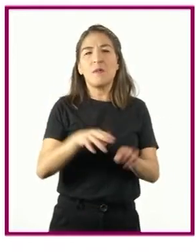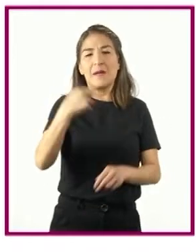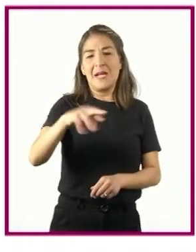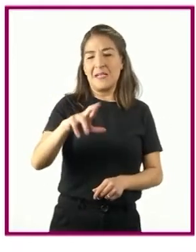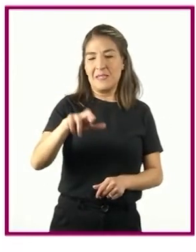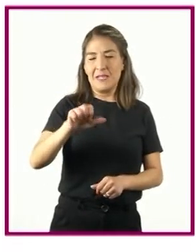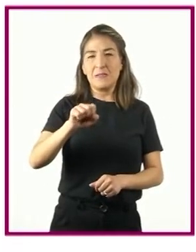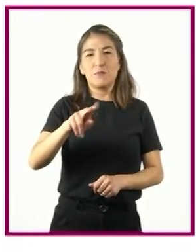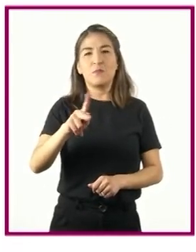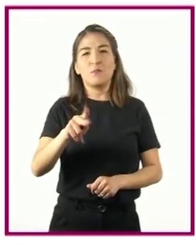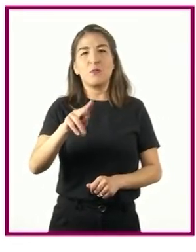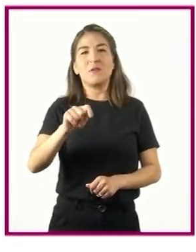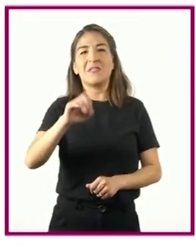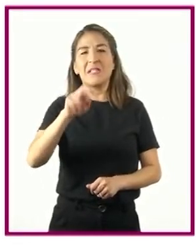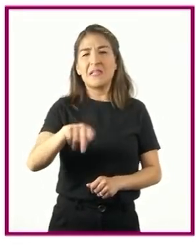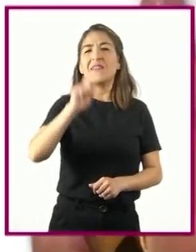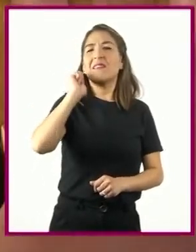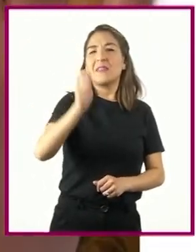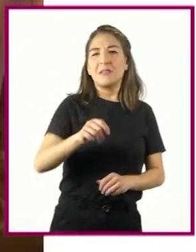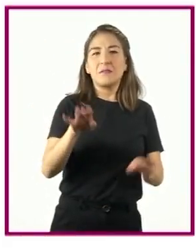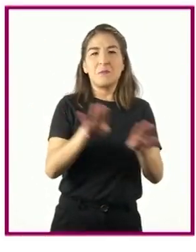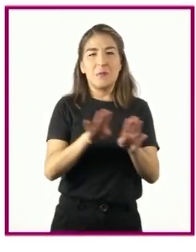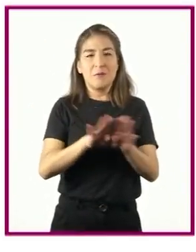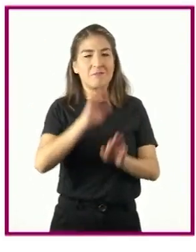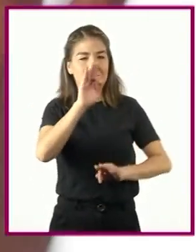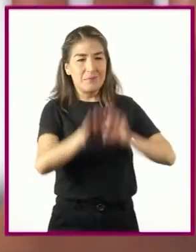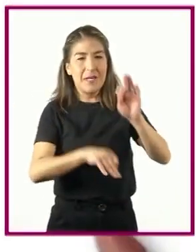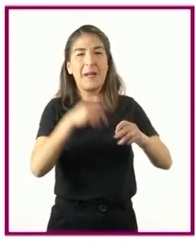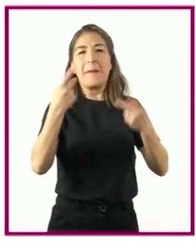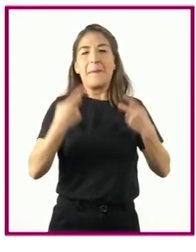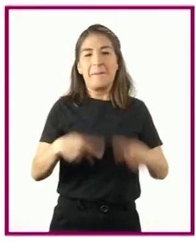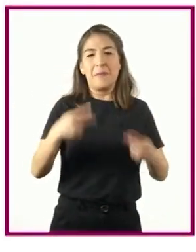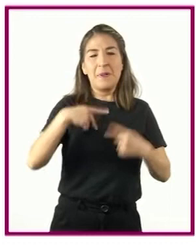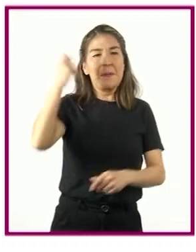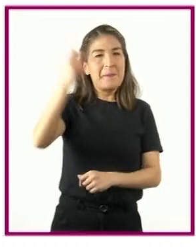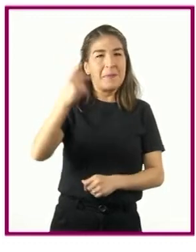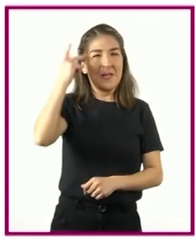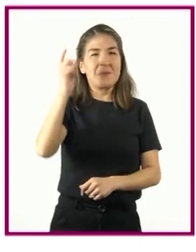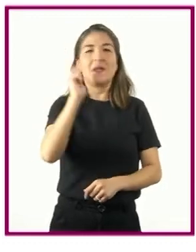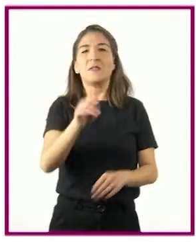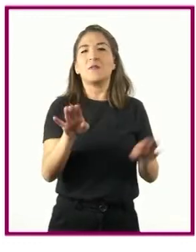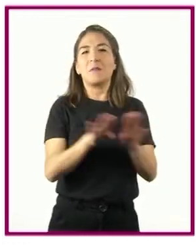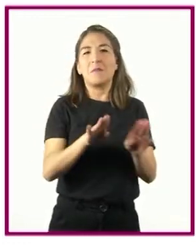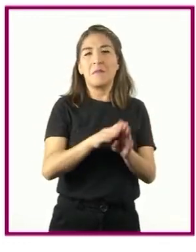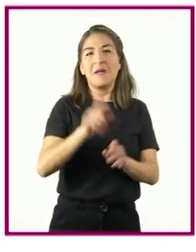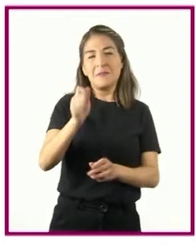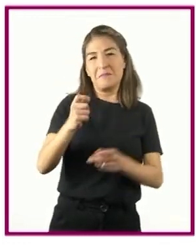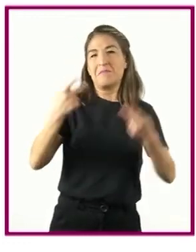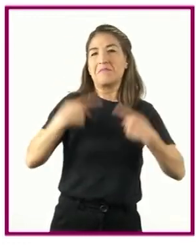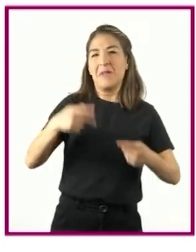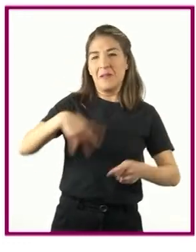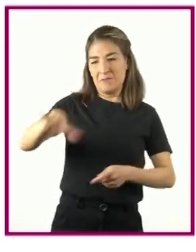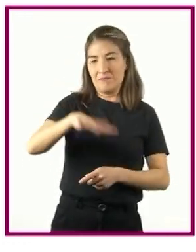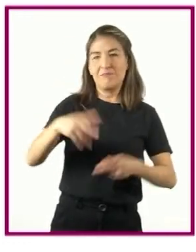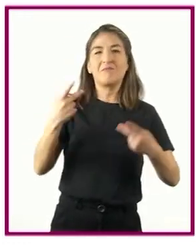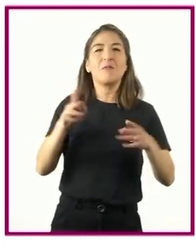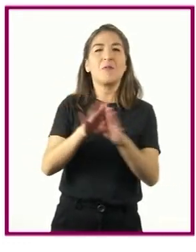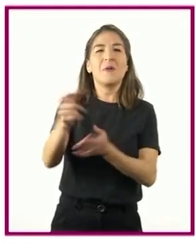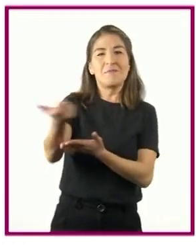Rasputín, quien se jactaba de haber curado al príncipe y vivía a costa del pueblo con lujos y